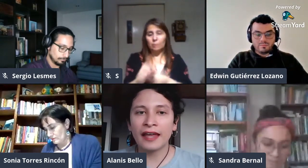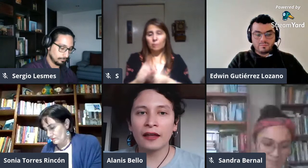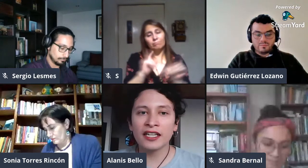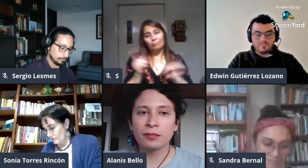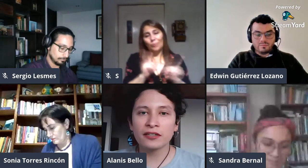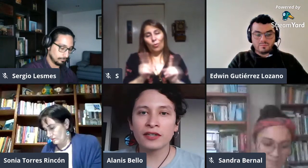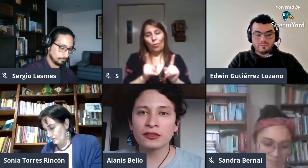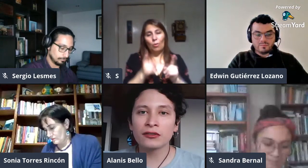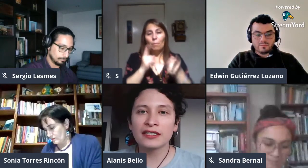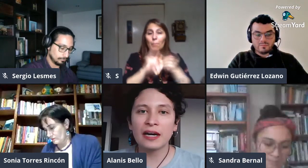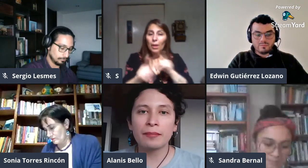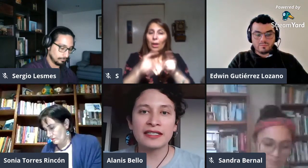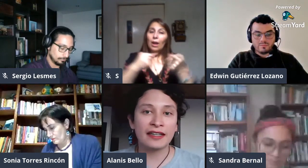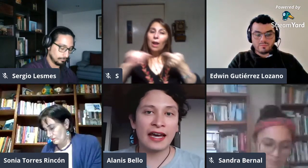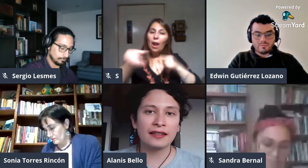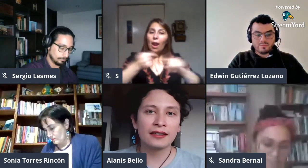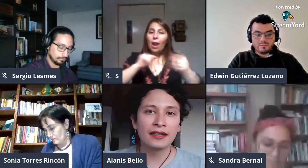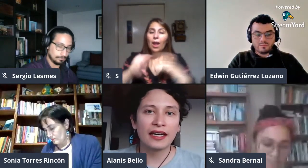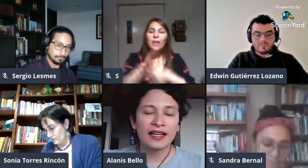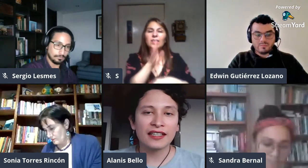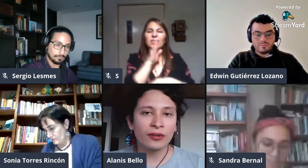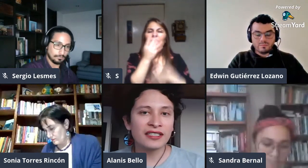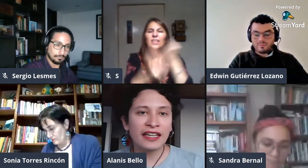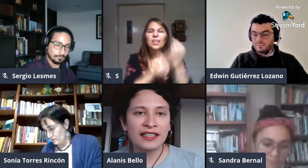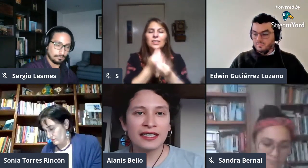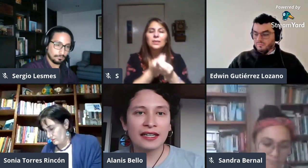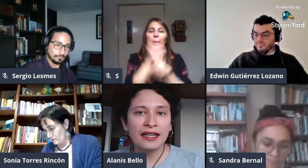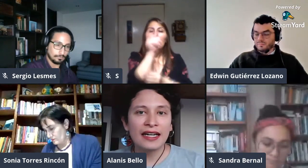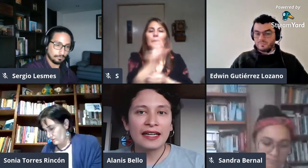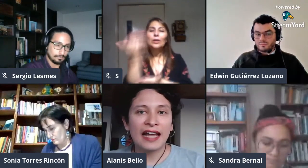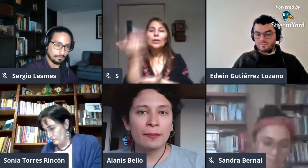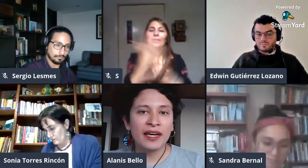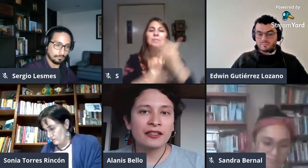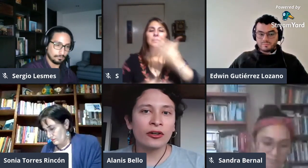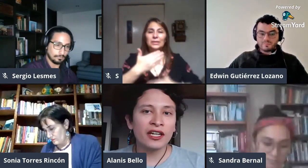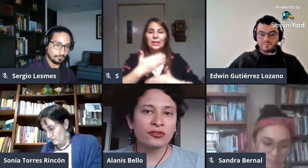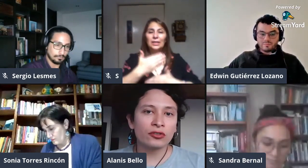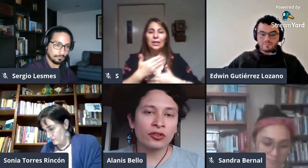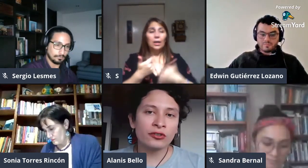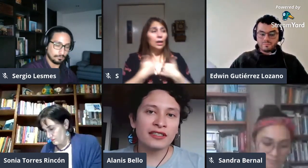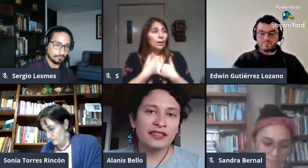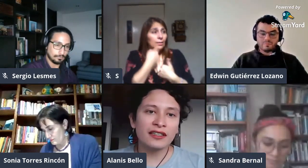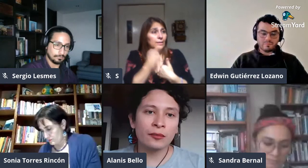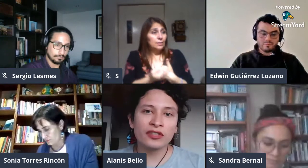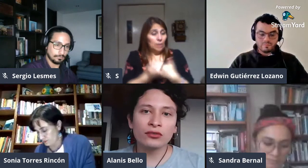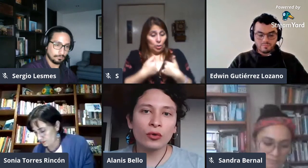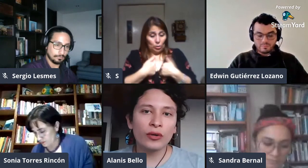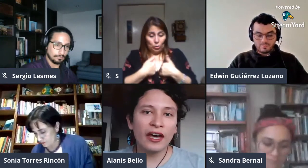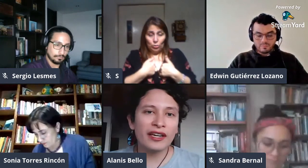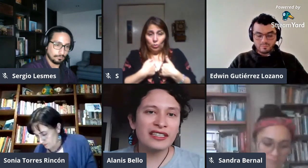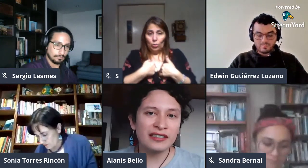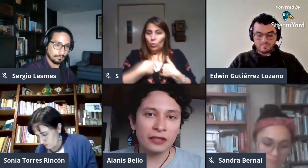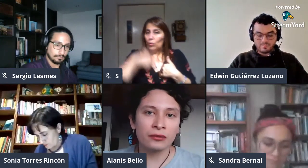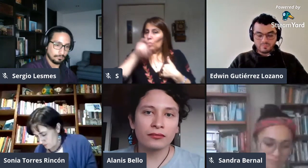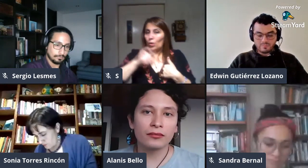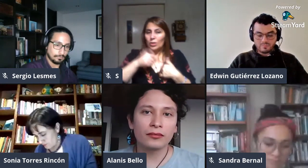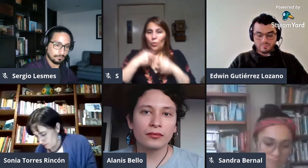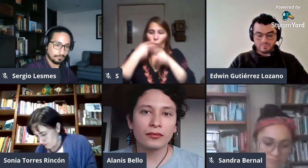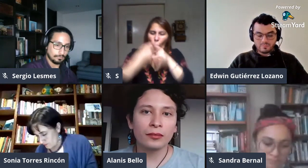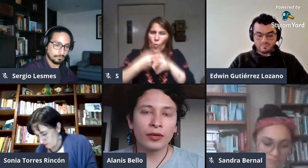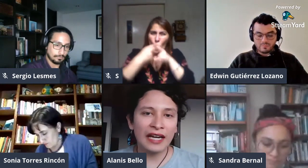discusión la han dado las personas con discapacidad, que son las que dicen, tal vez lo que nosotros no necesitamos es un cuidado